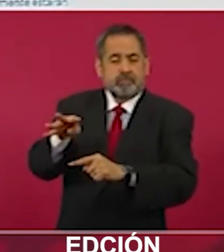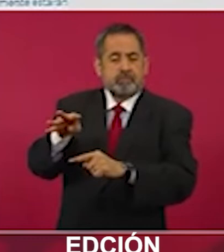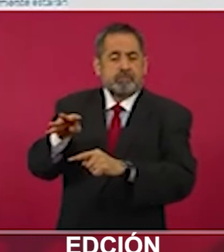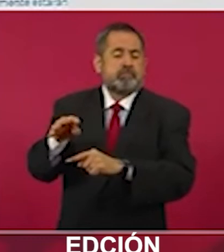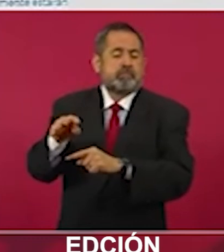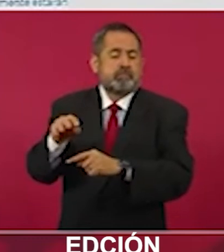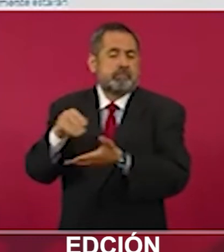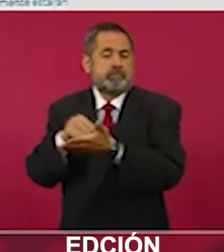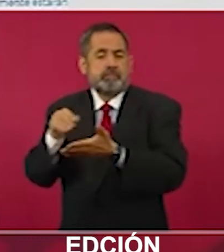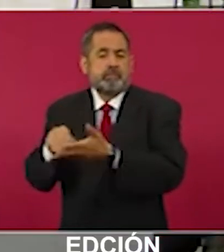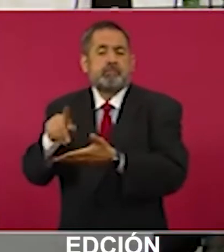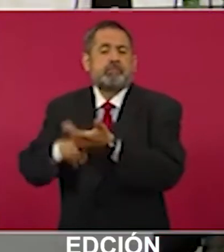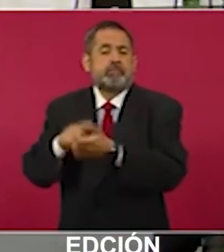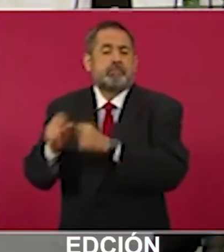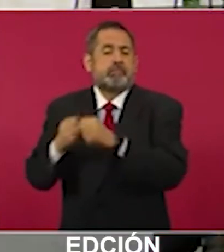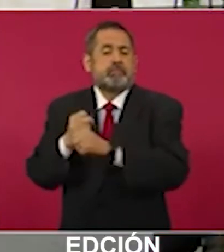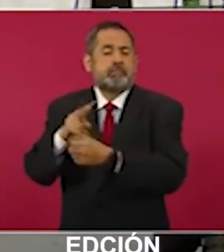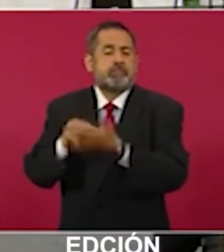21.